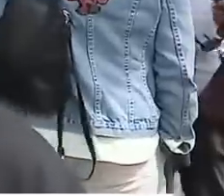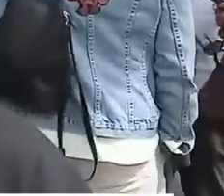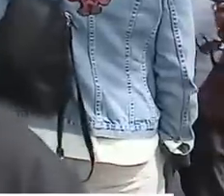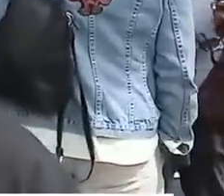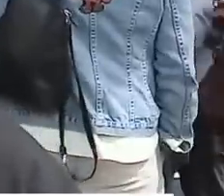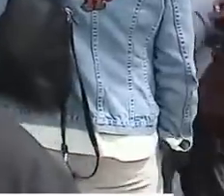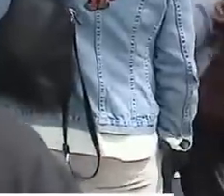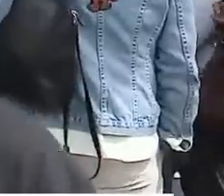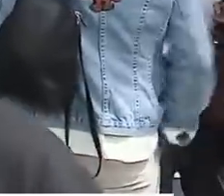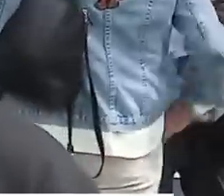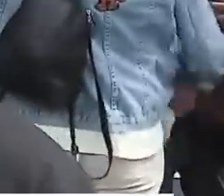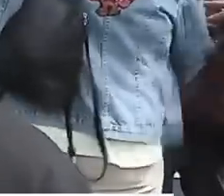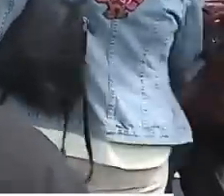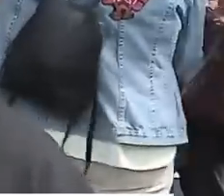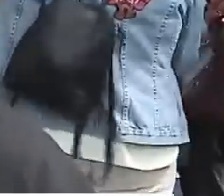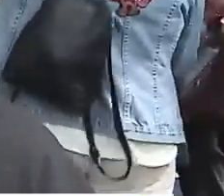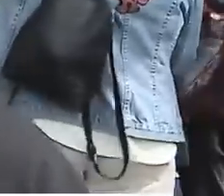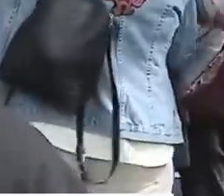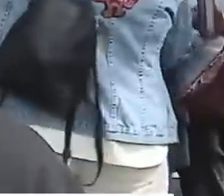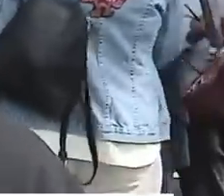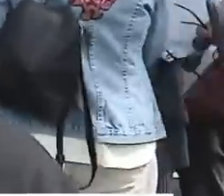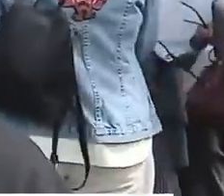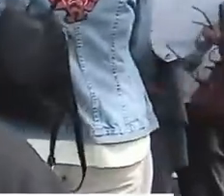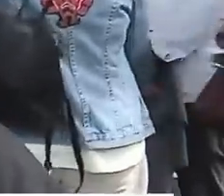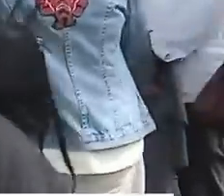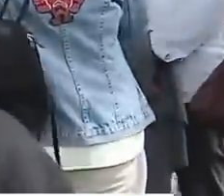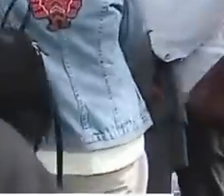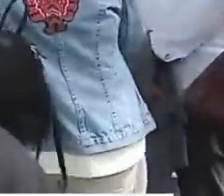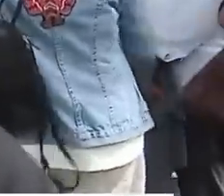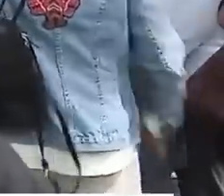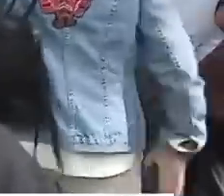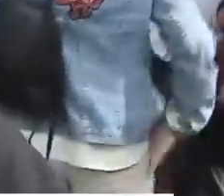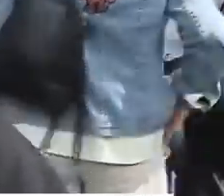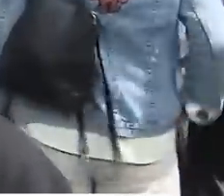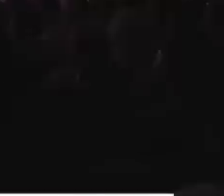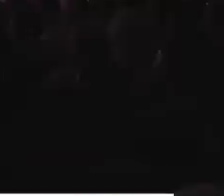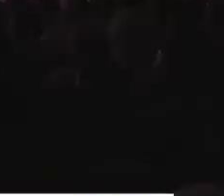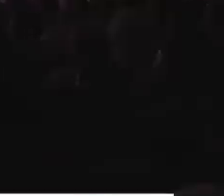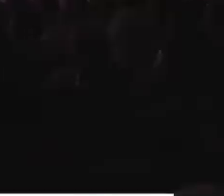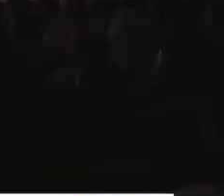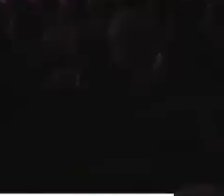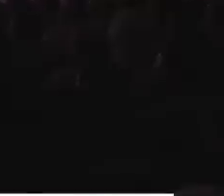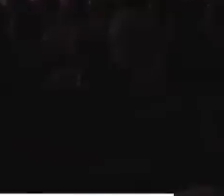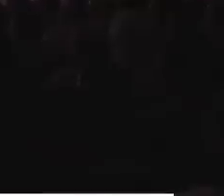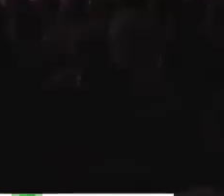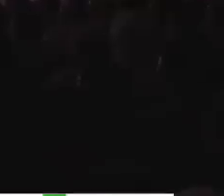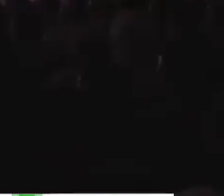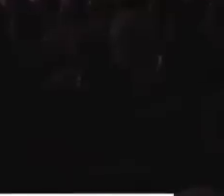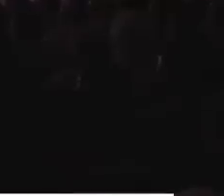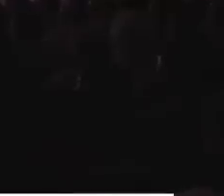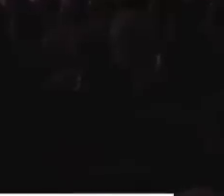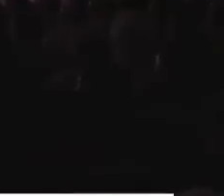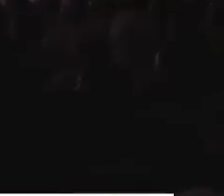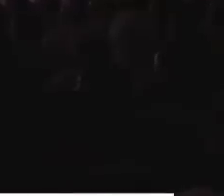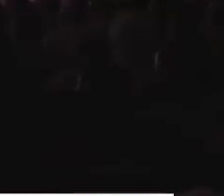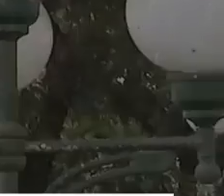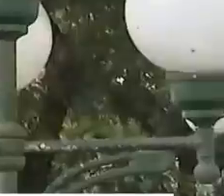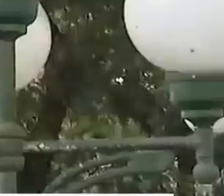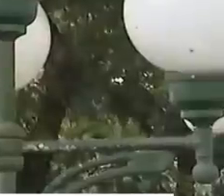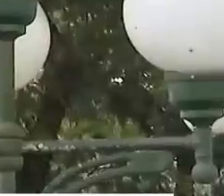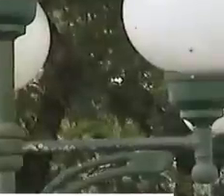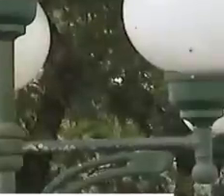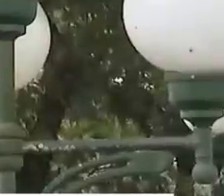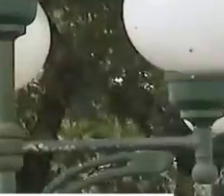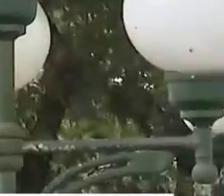sobre lo que está pasando en la vida real, creo que es un espacio que te llena muchísimo como el alma. Yayo Herrero compartió en Ecología Social ante la